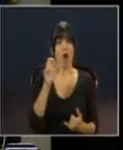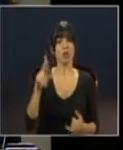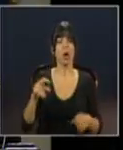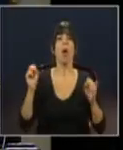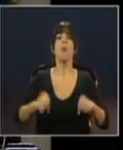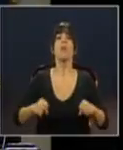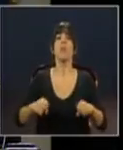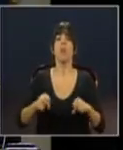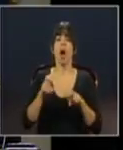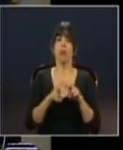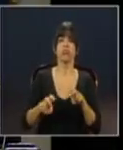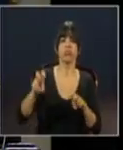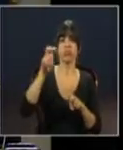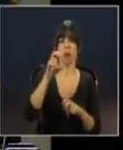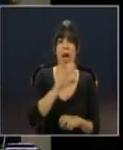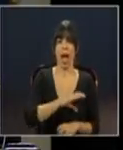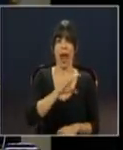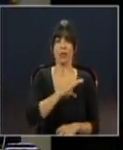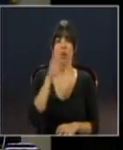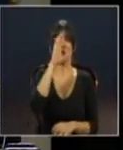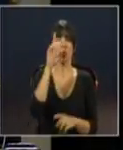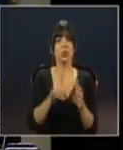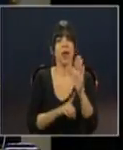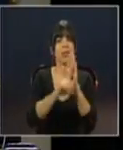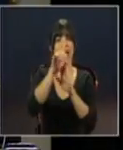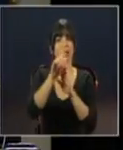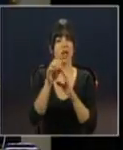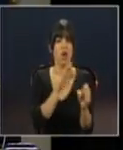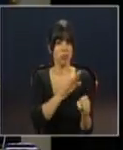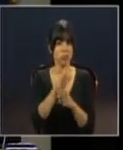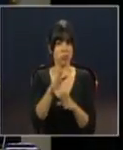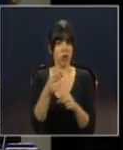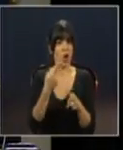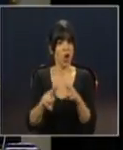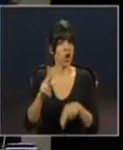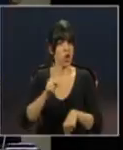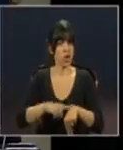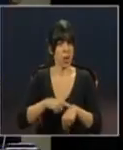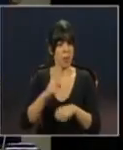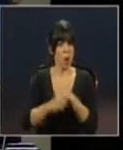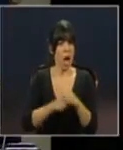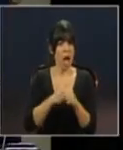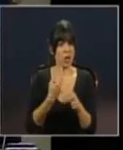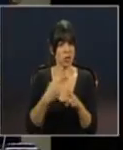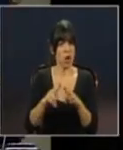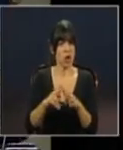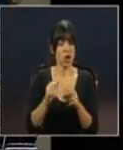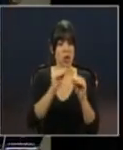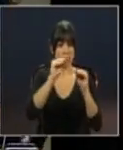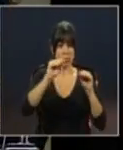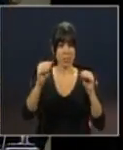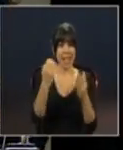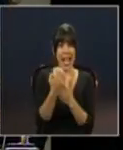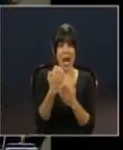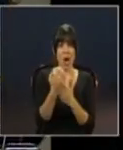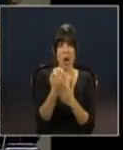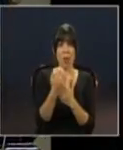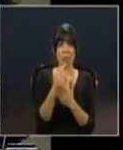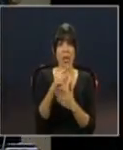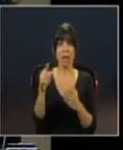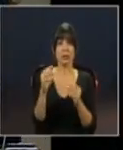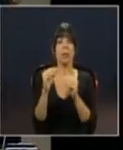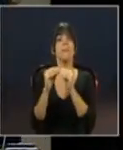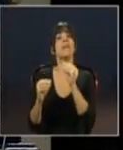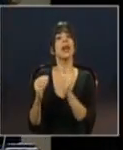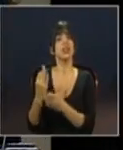de dar un salto cualitativo hacia el desarrollo pleno en pocos años. Los indicadores económicos son, con excepción